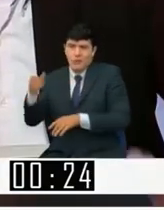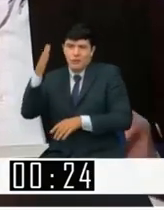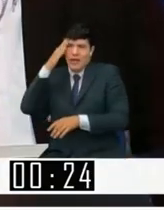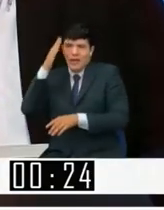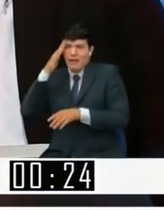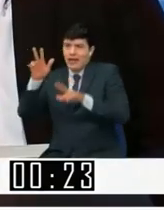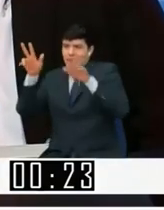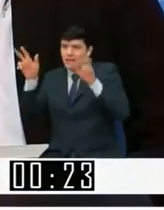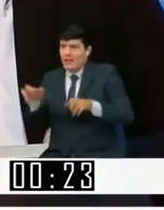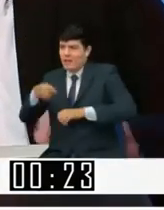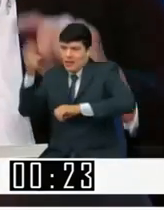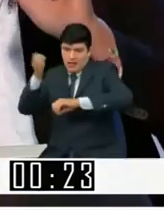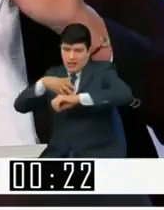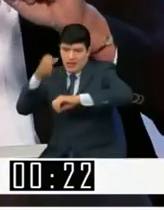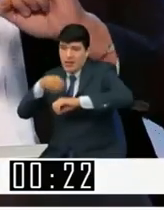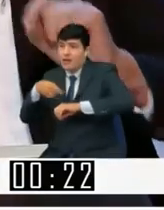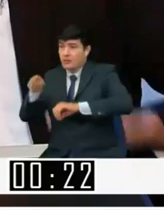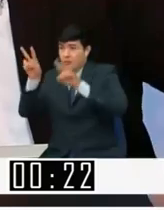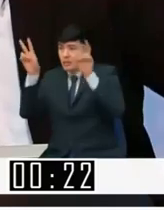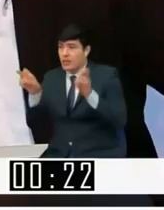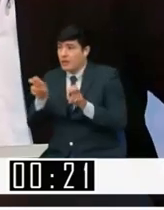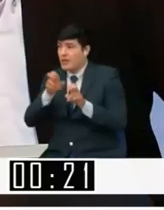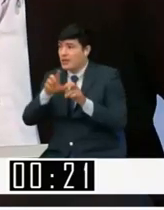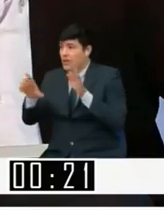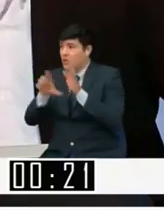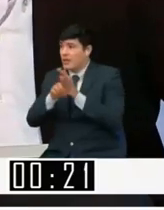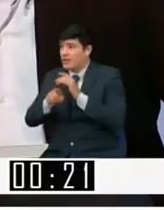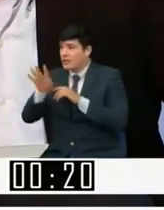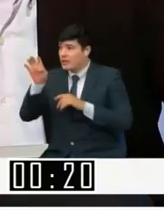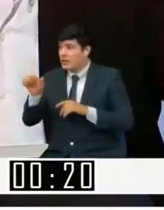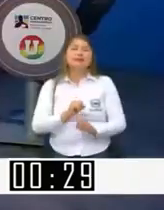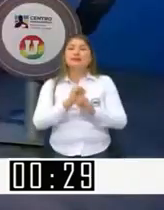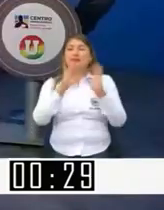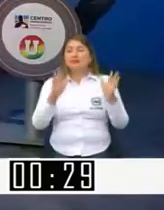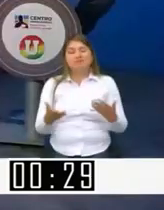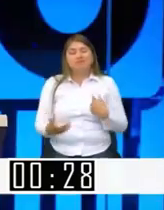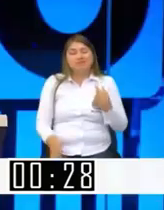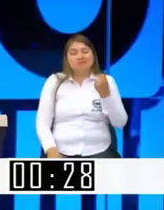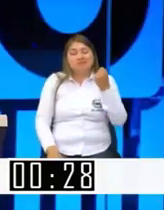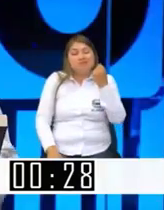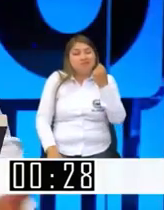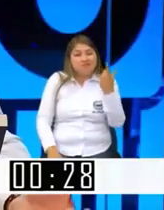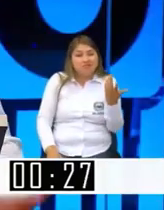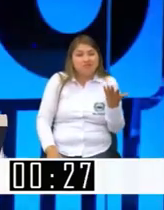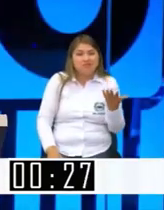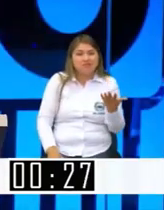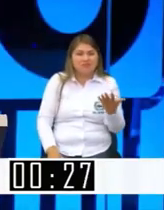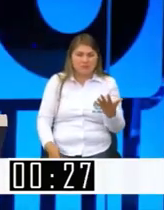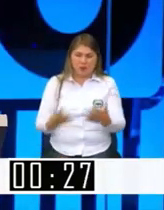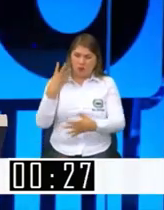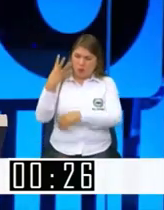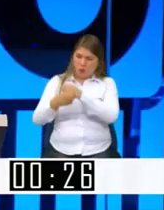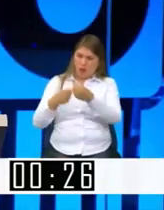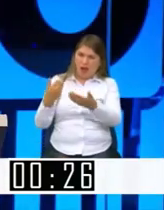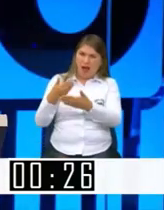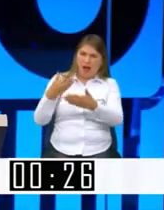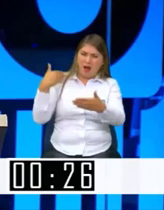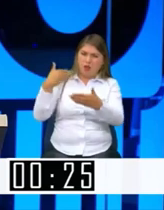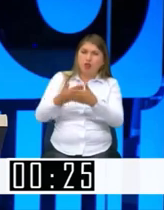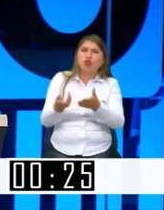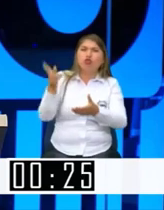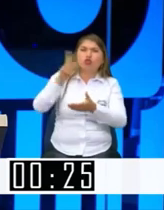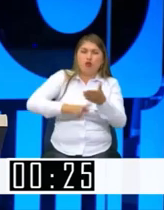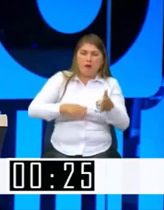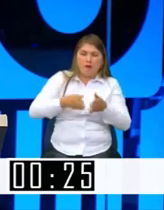por el candidato Jesús Villar y que no fue bien recibida por algunos de los candidatos. No entiendo cómo va a ser en 4 años una doble calzada